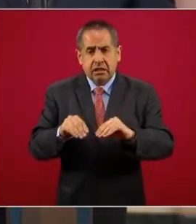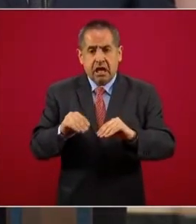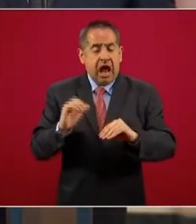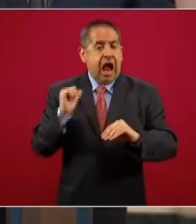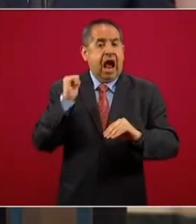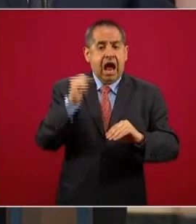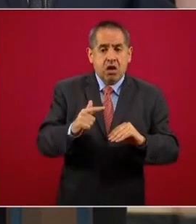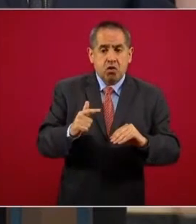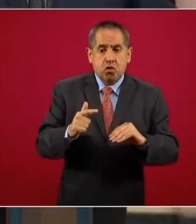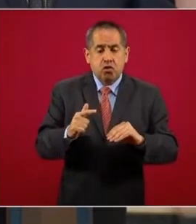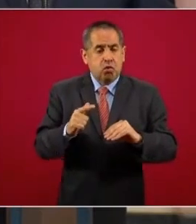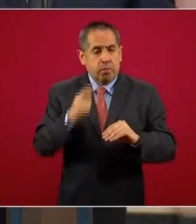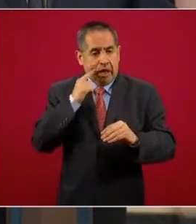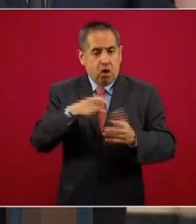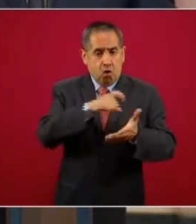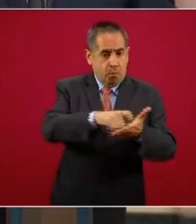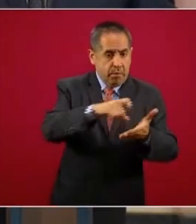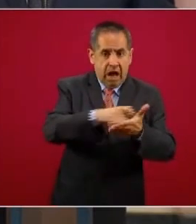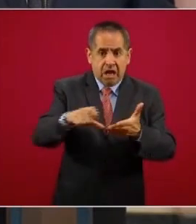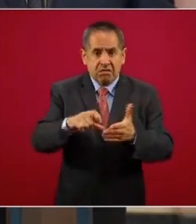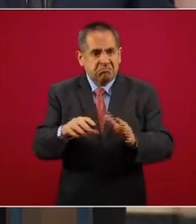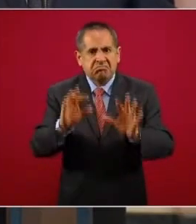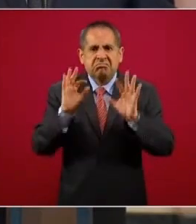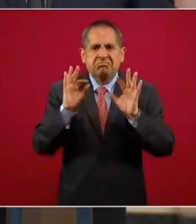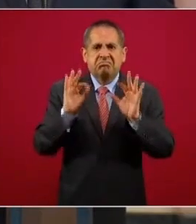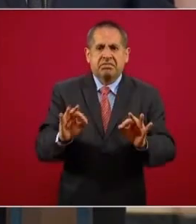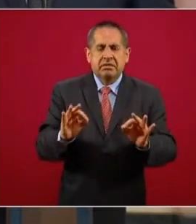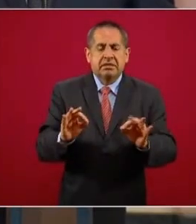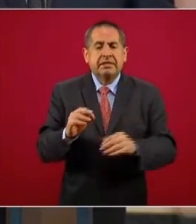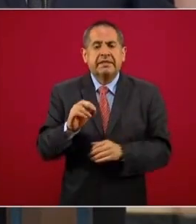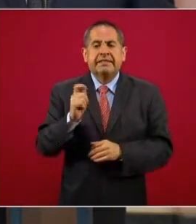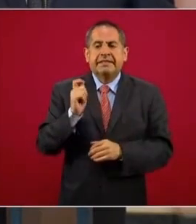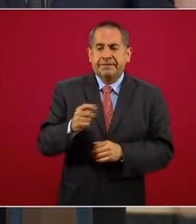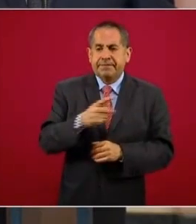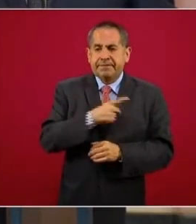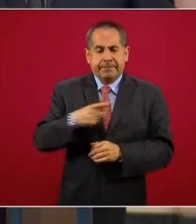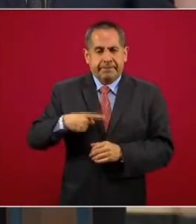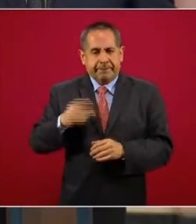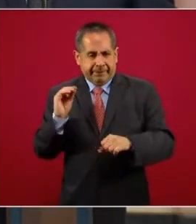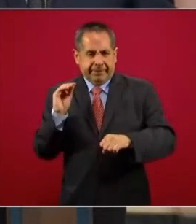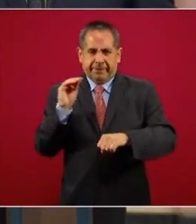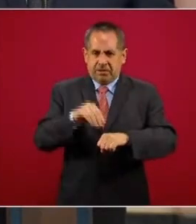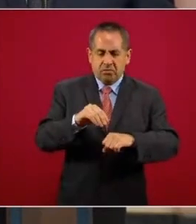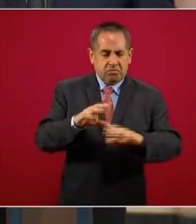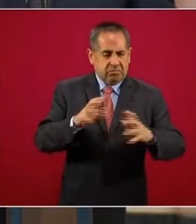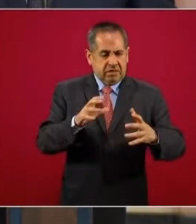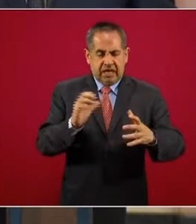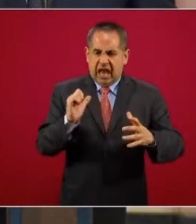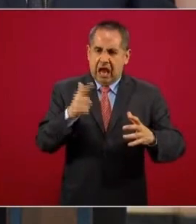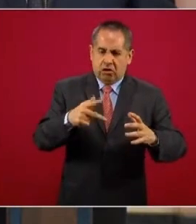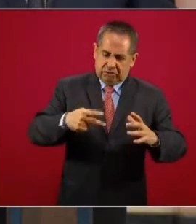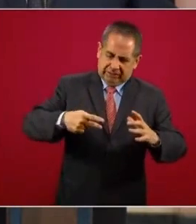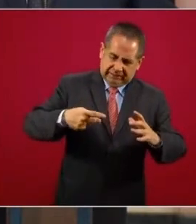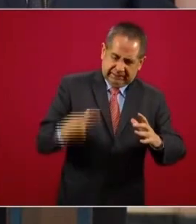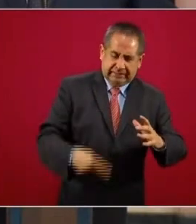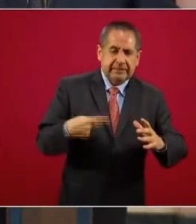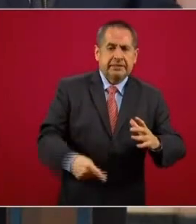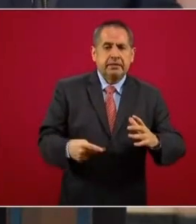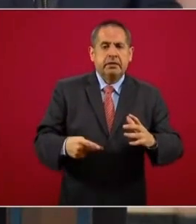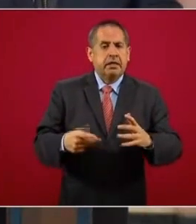artículos de consumo tiene que llevar algo que se